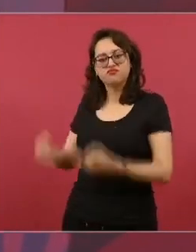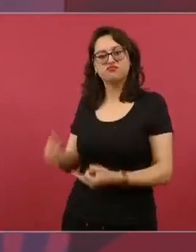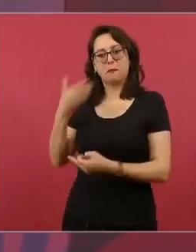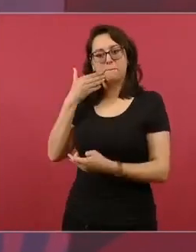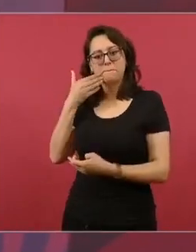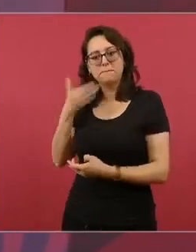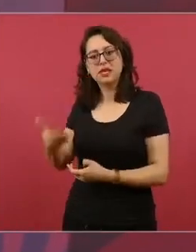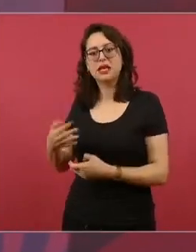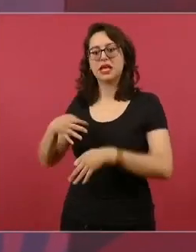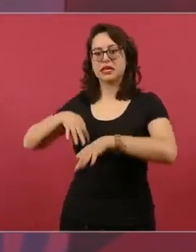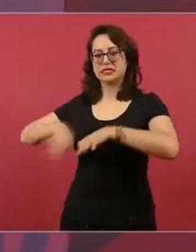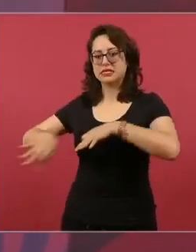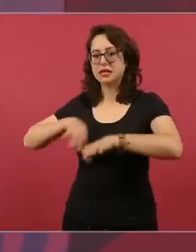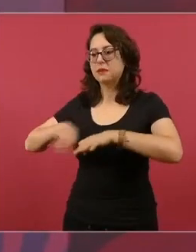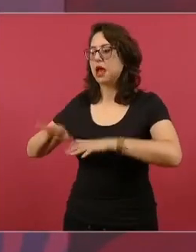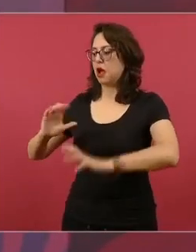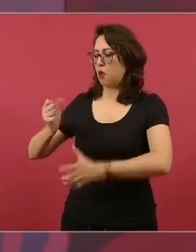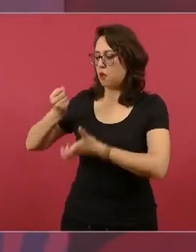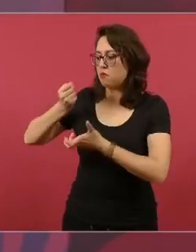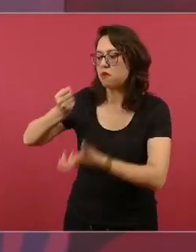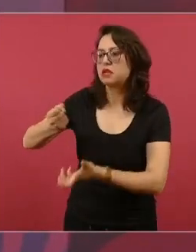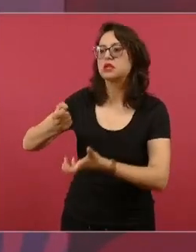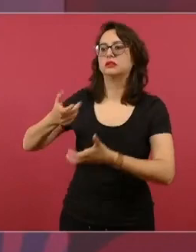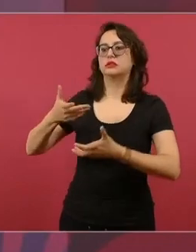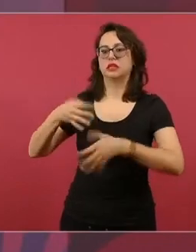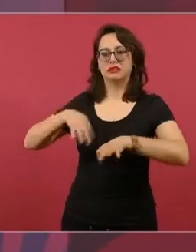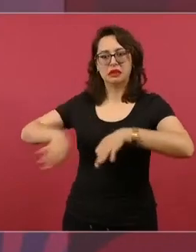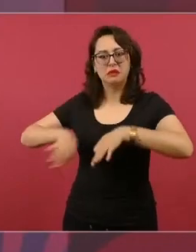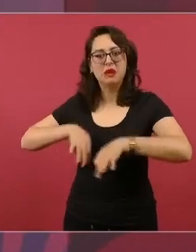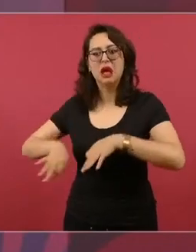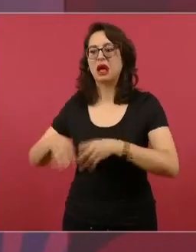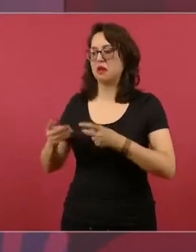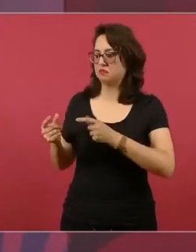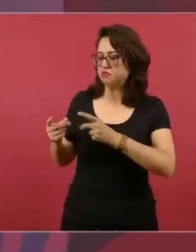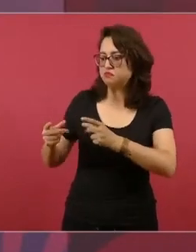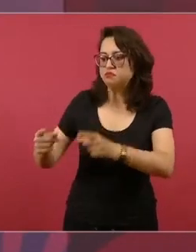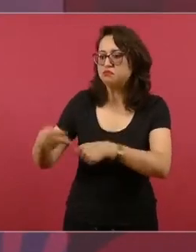invierte, trabaja, corre riesgos,